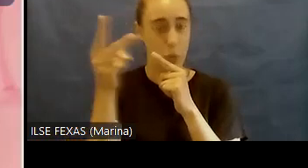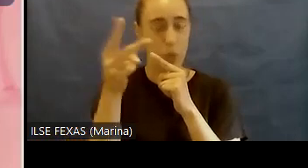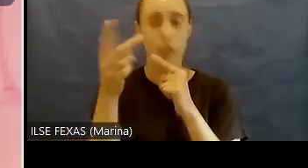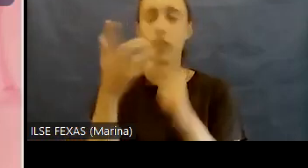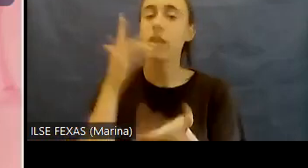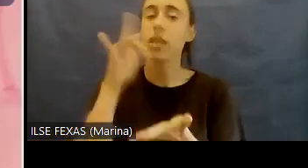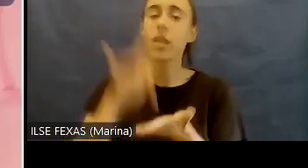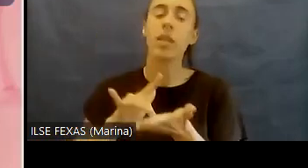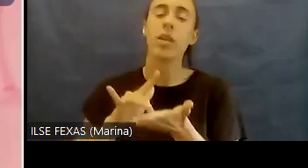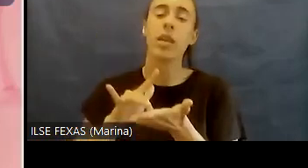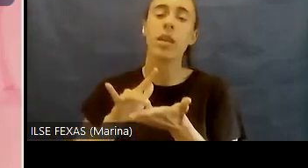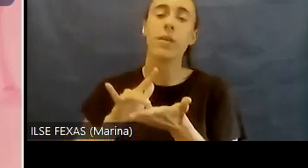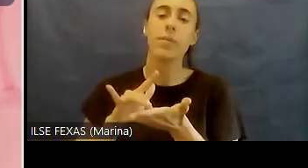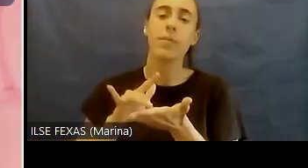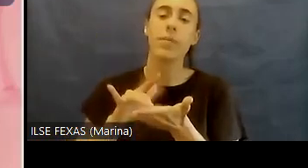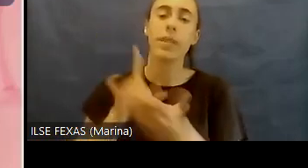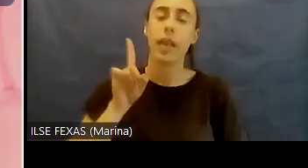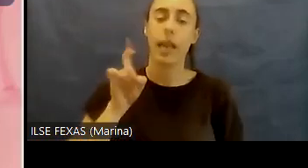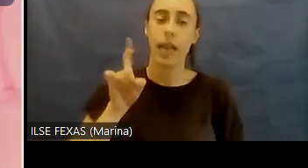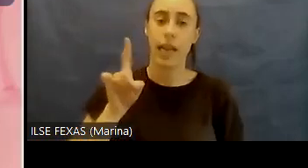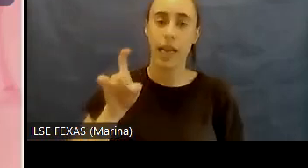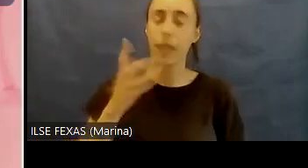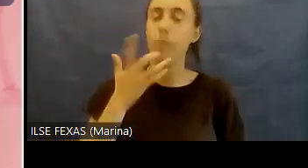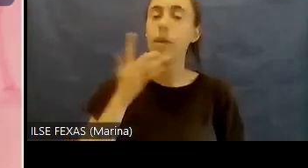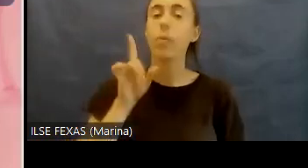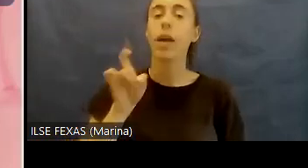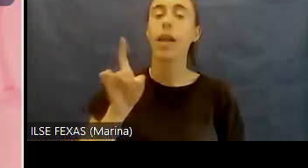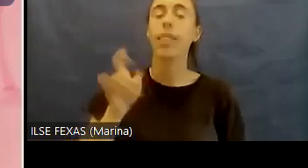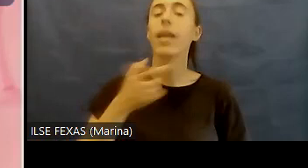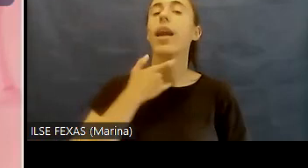a nivel de cáncer de laringe, cáncer de